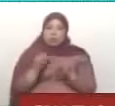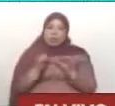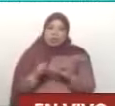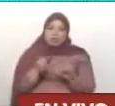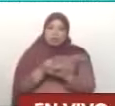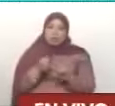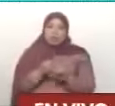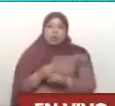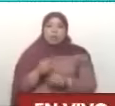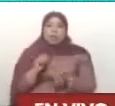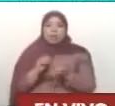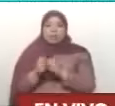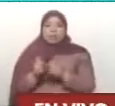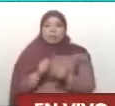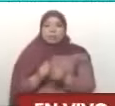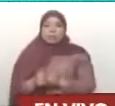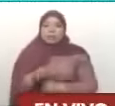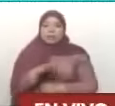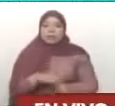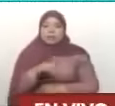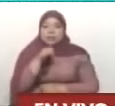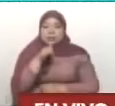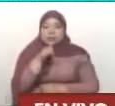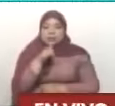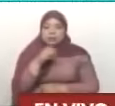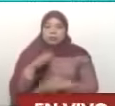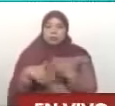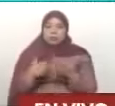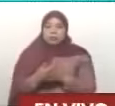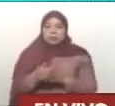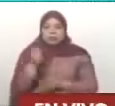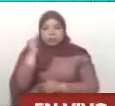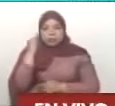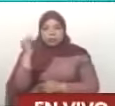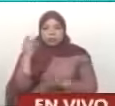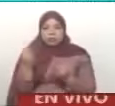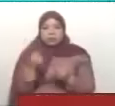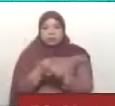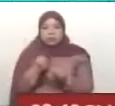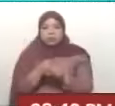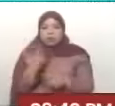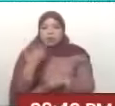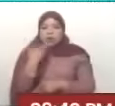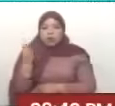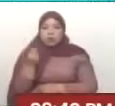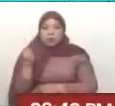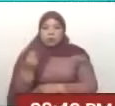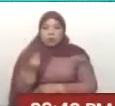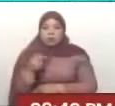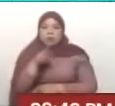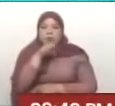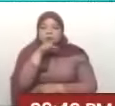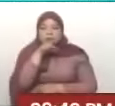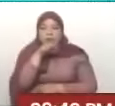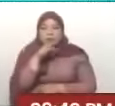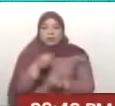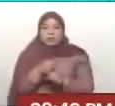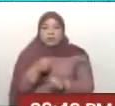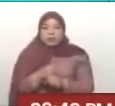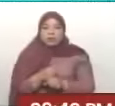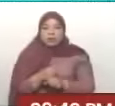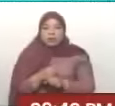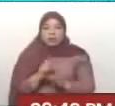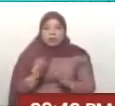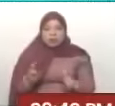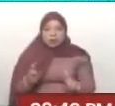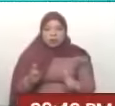permanente física. Allí nos están llegando pues ideas de muchos jóvenes que hablan, presidente, de lanzar y